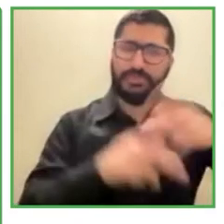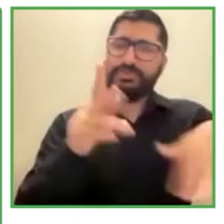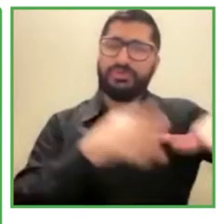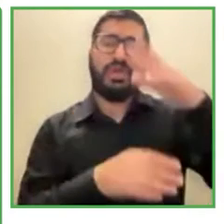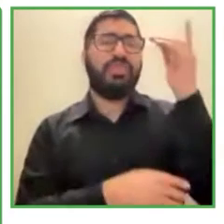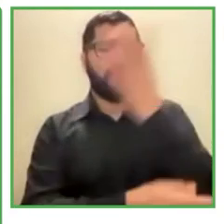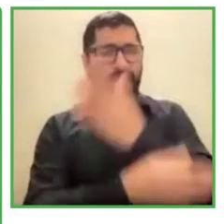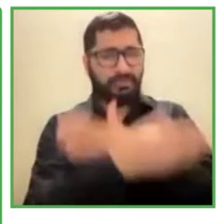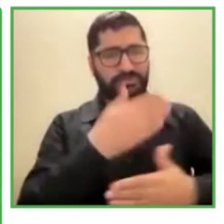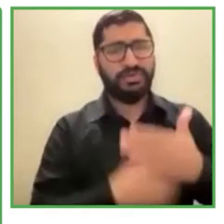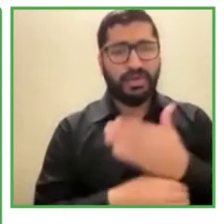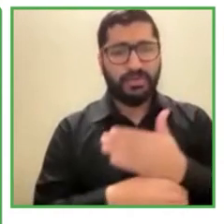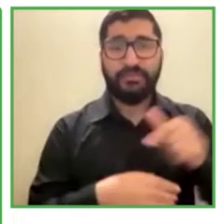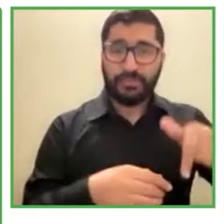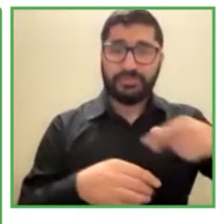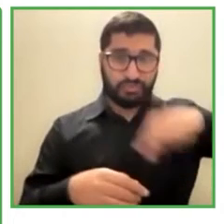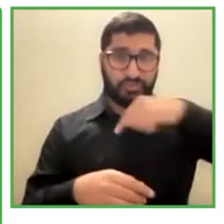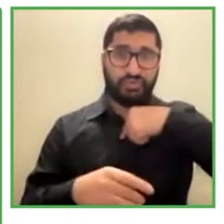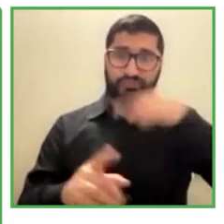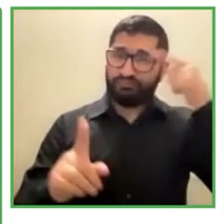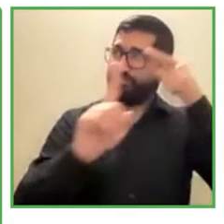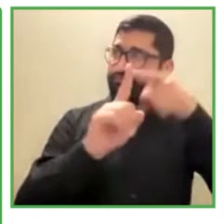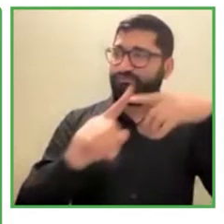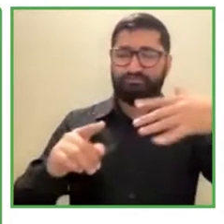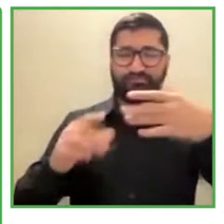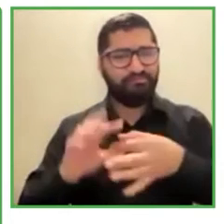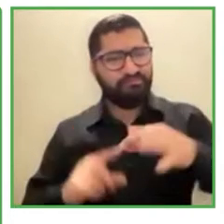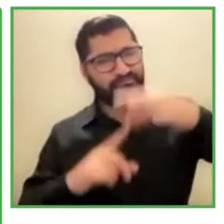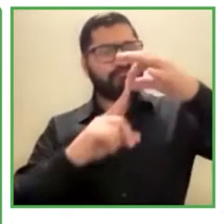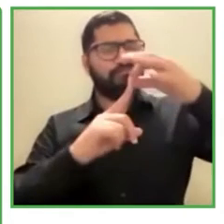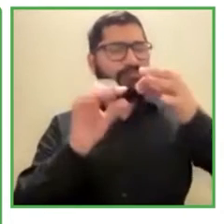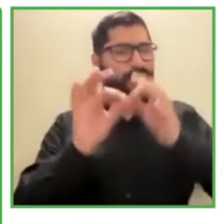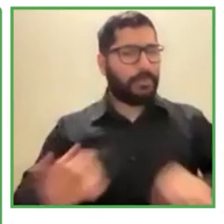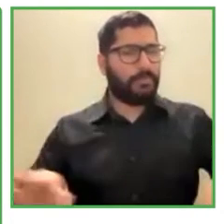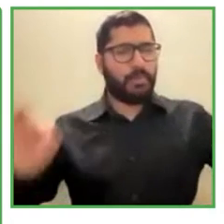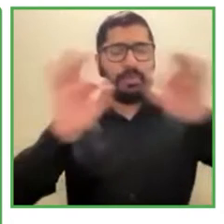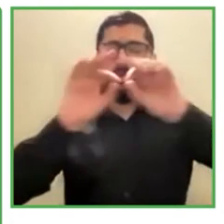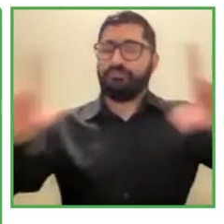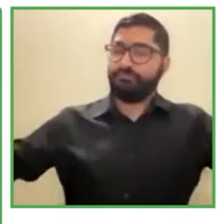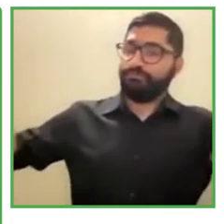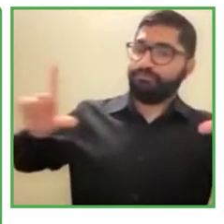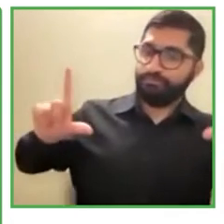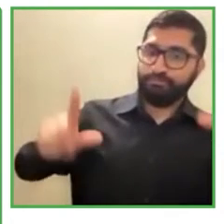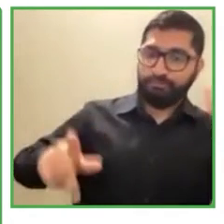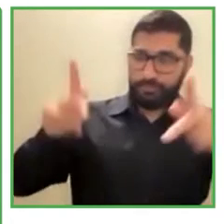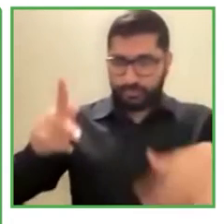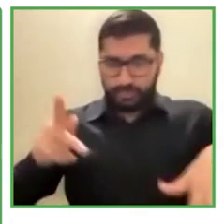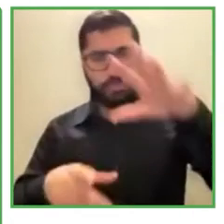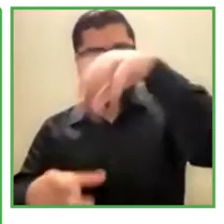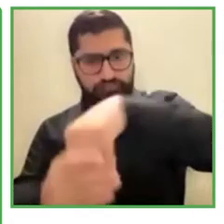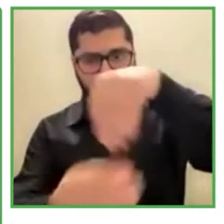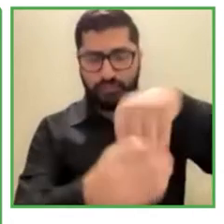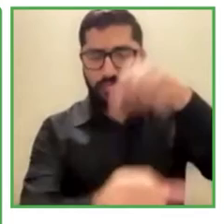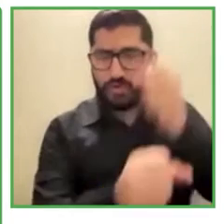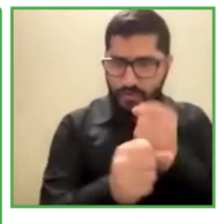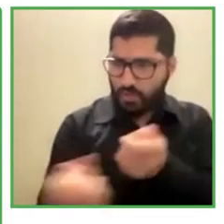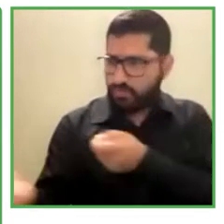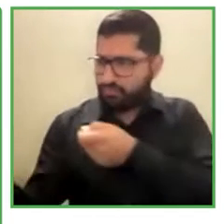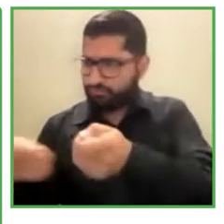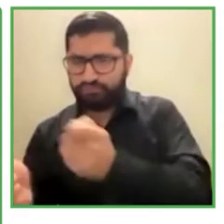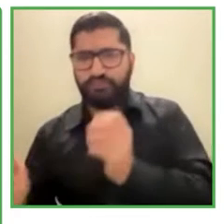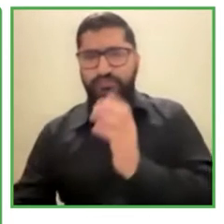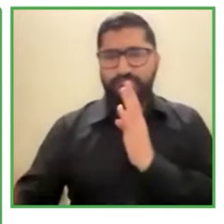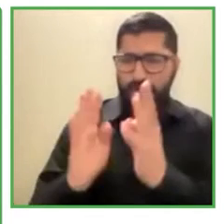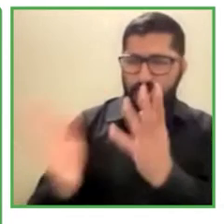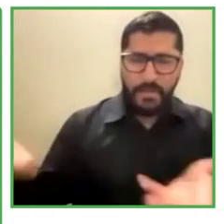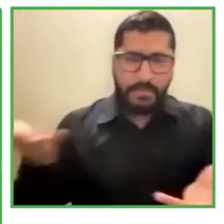queremos hacer, es impactar sobre los lugares de trabajo antes del mercado para mejorar la experiencia de las personas con discapacidad, y